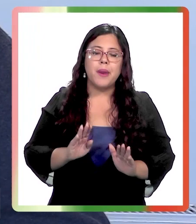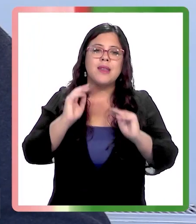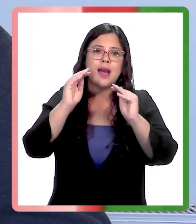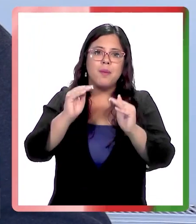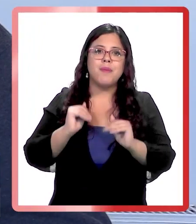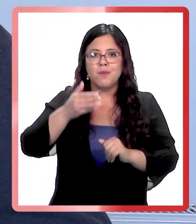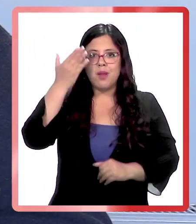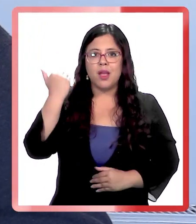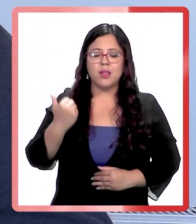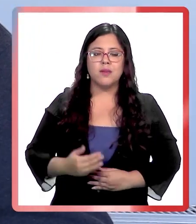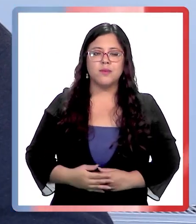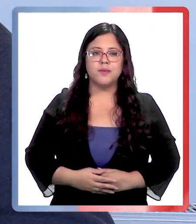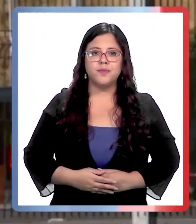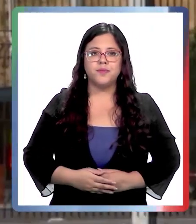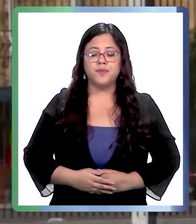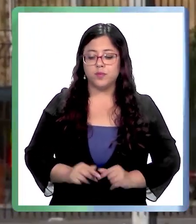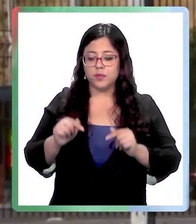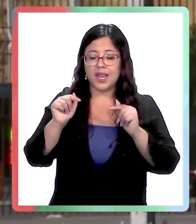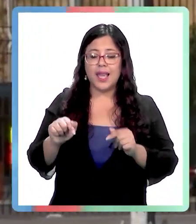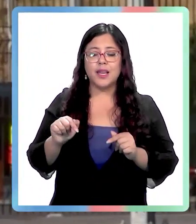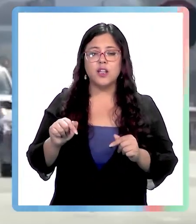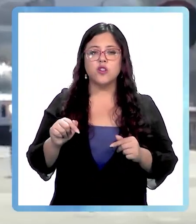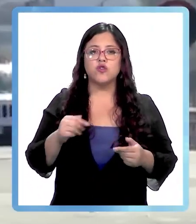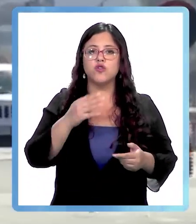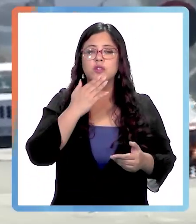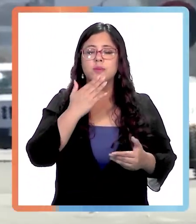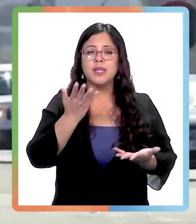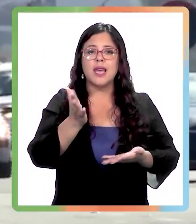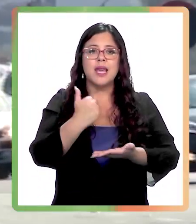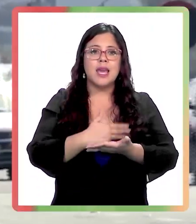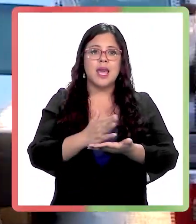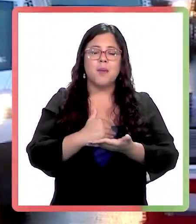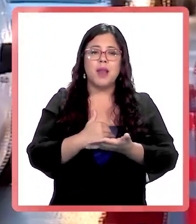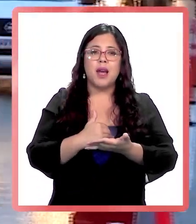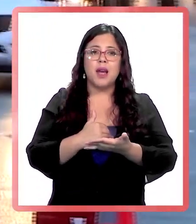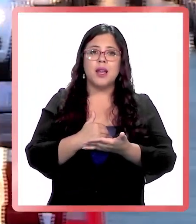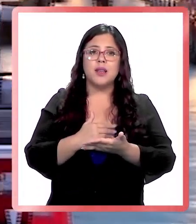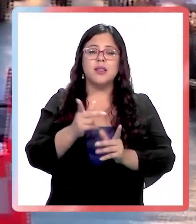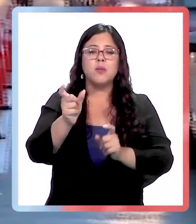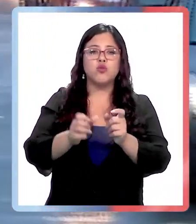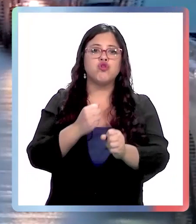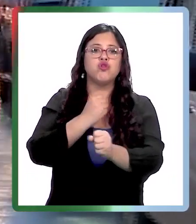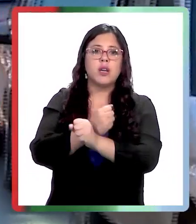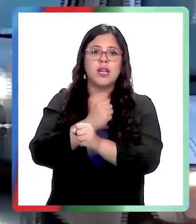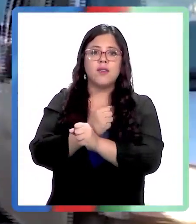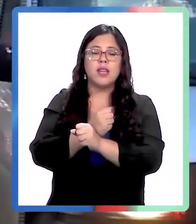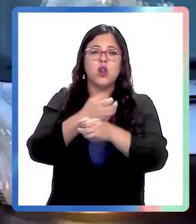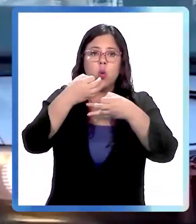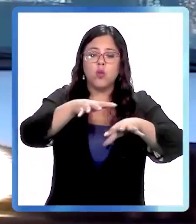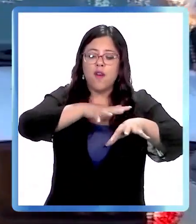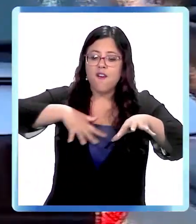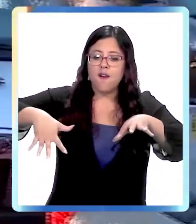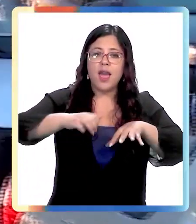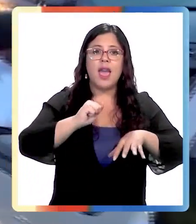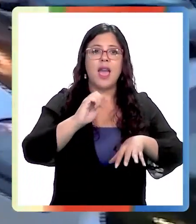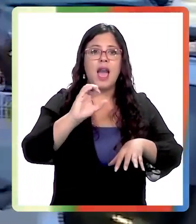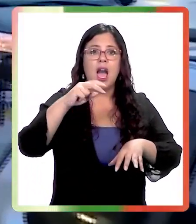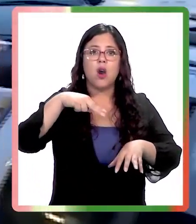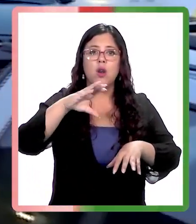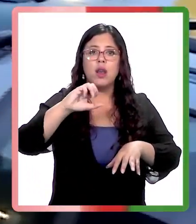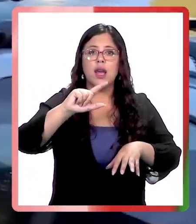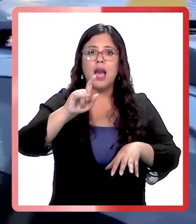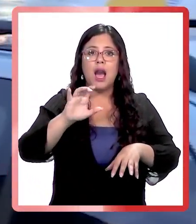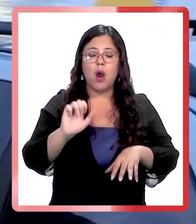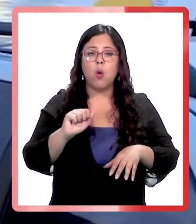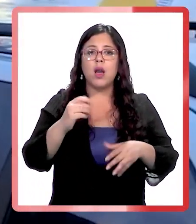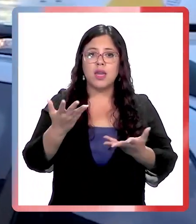que ocurre en otras oportunidades. Pero a esta contingencia se suma el plan de acción que dispondrá Carabineros en todo el Valle de Aconcagua,